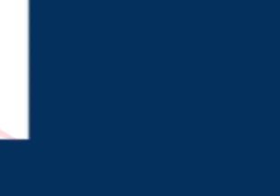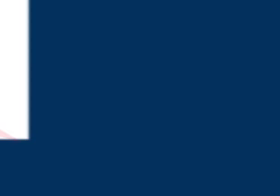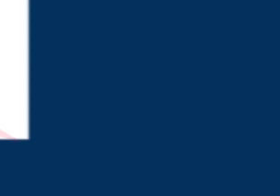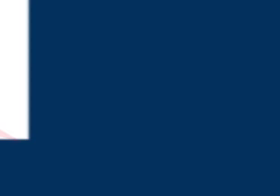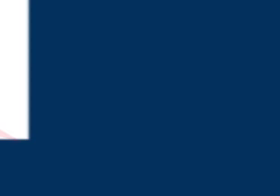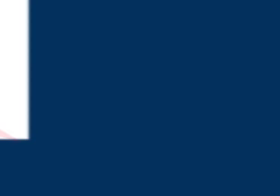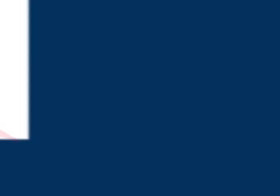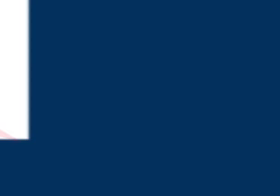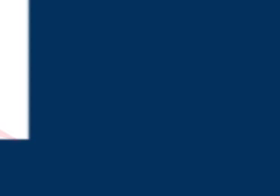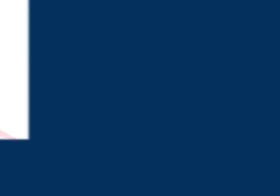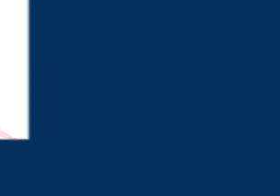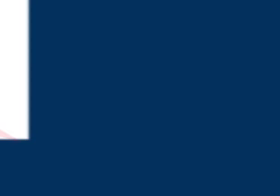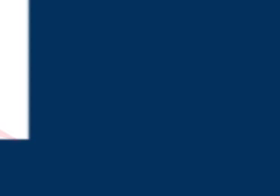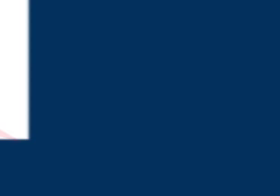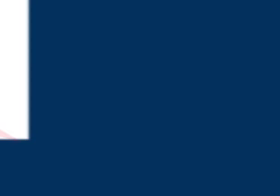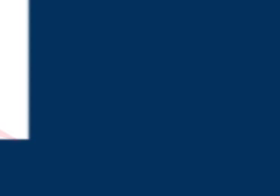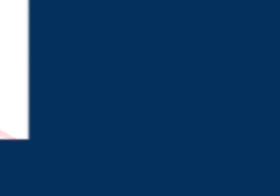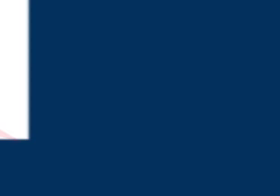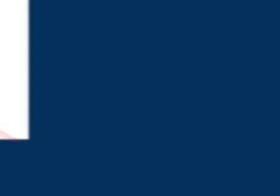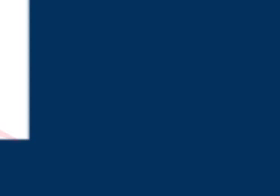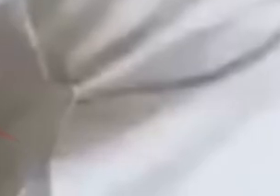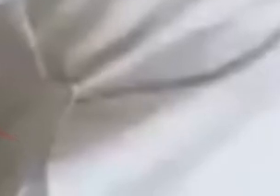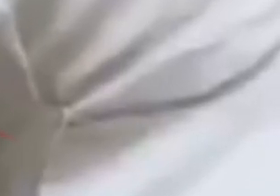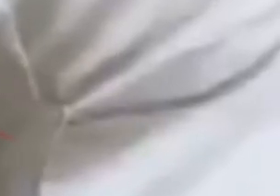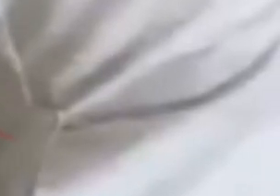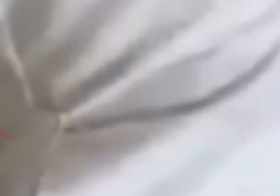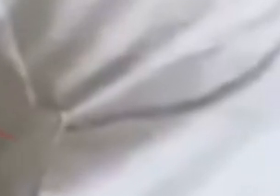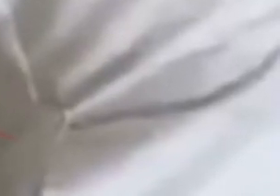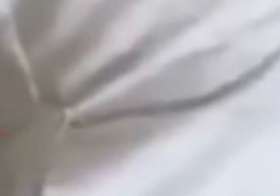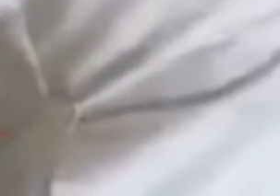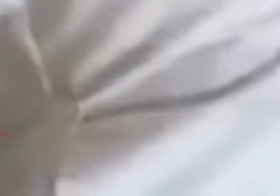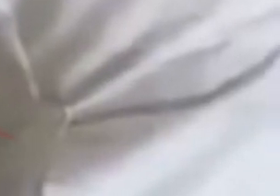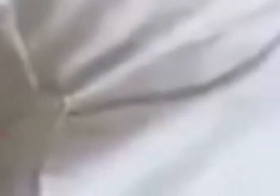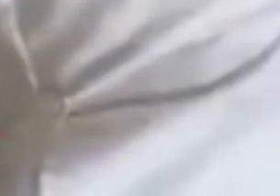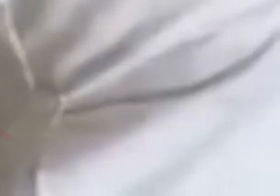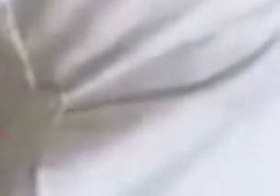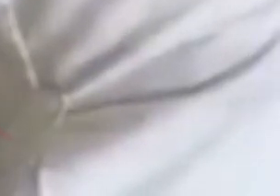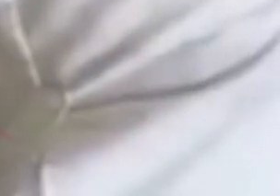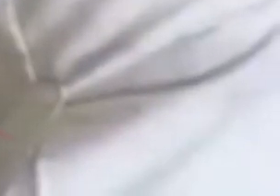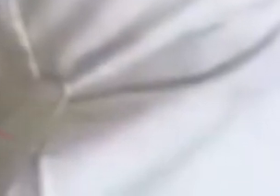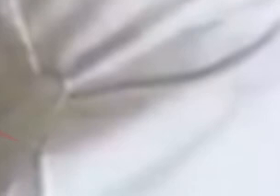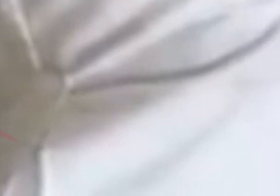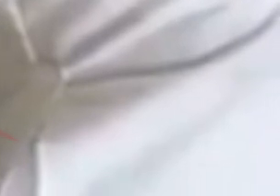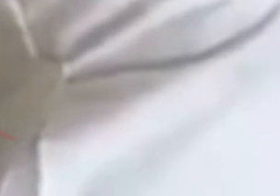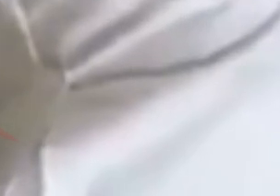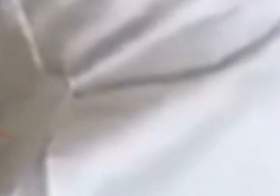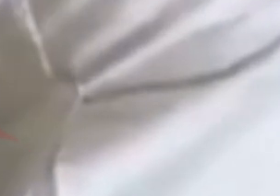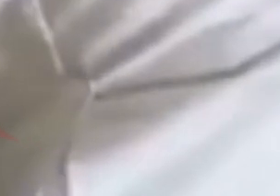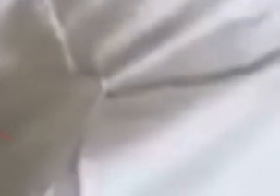Salud Adolfo Larga Espada, primera dosis, a las 8 y a las 9 de la